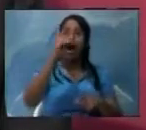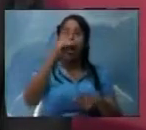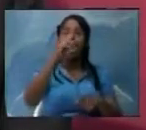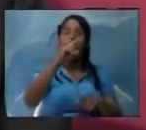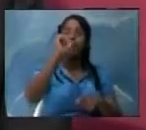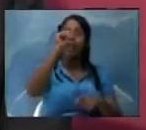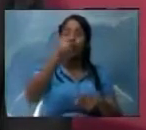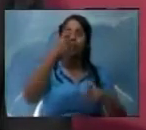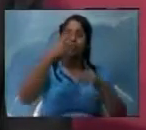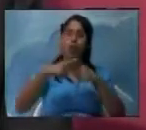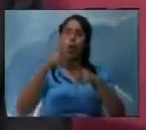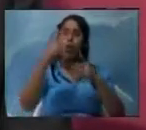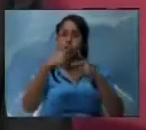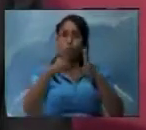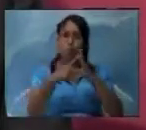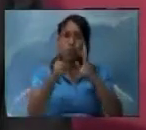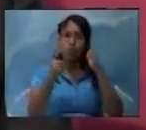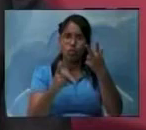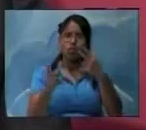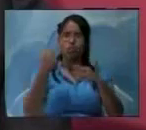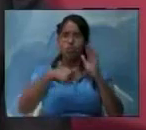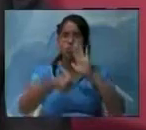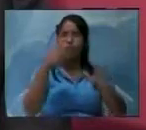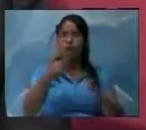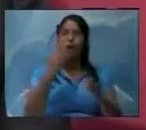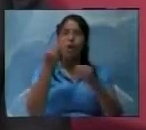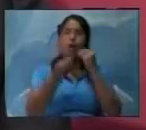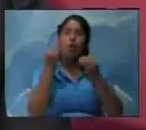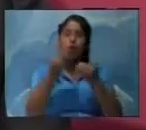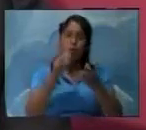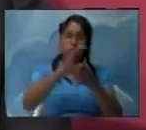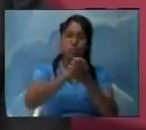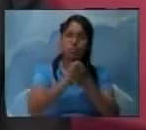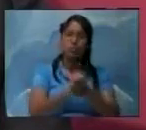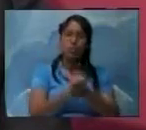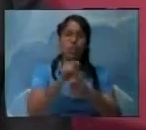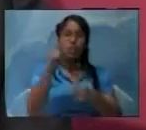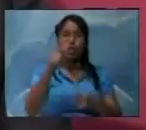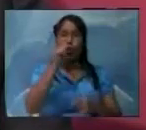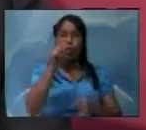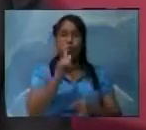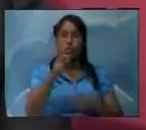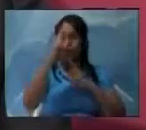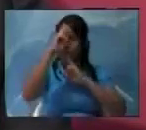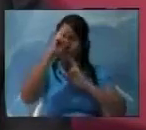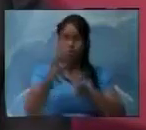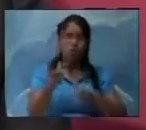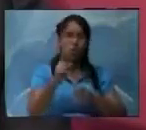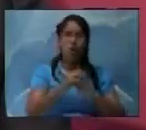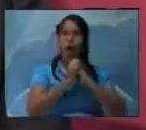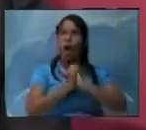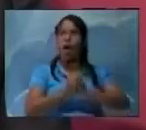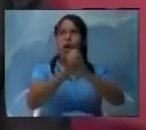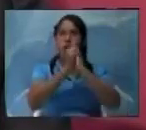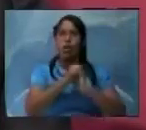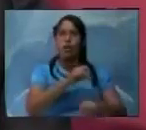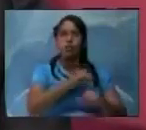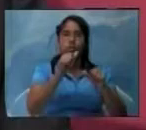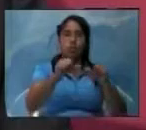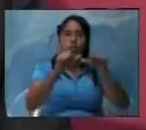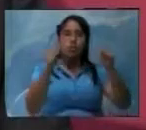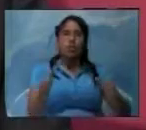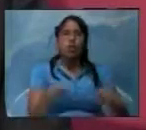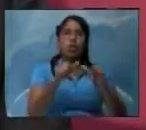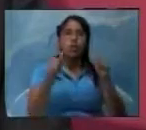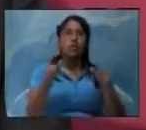y Abednego. Estos varones, oh rey, no te han respetado, no adoran tus dioses, ni